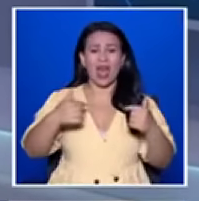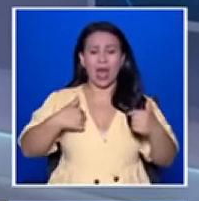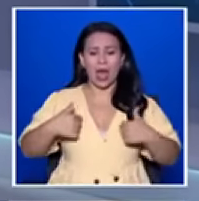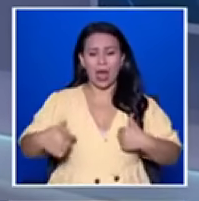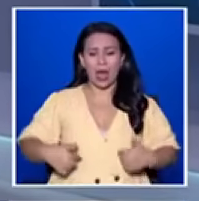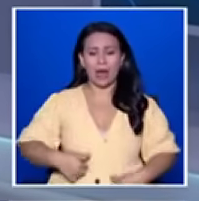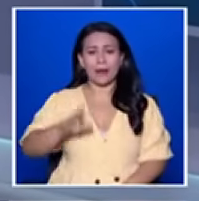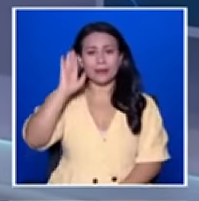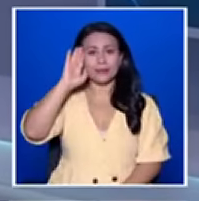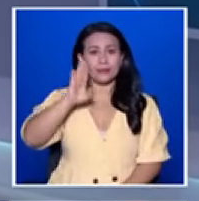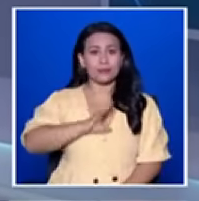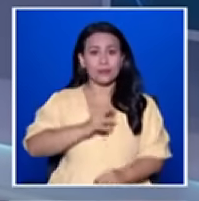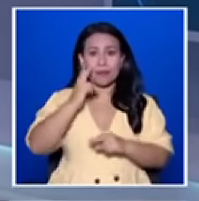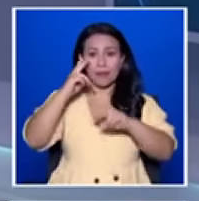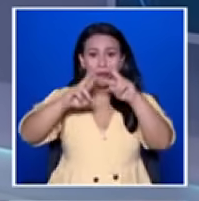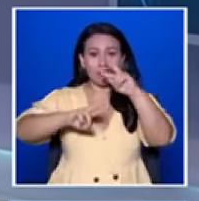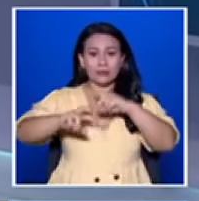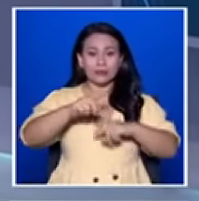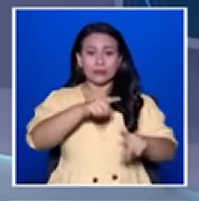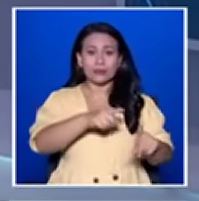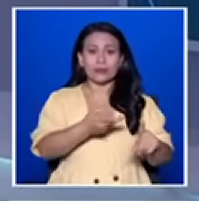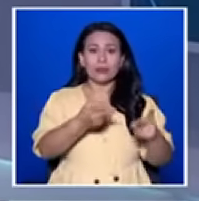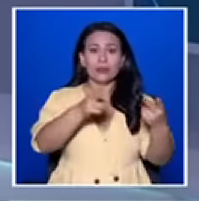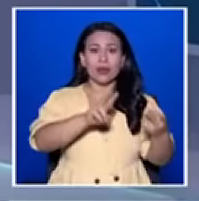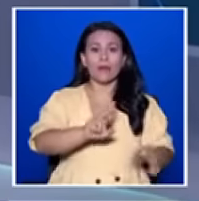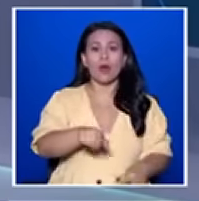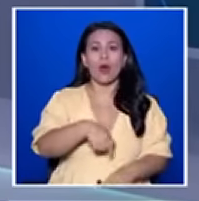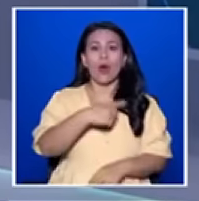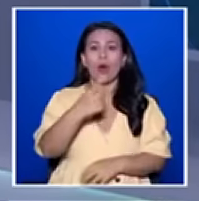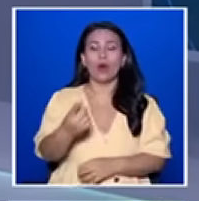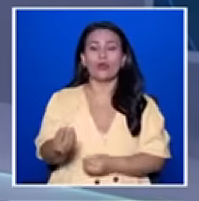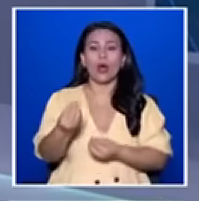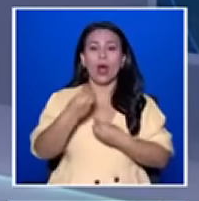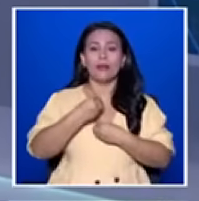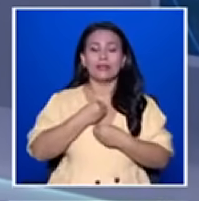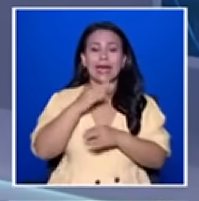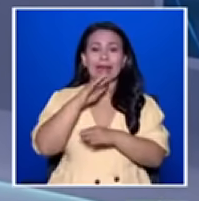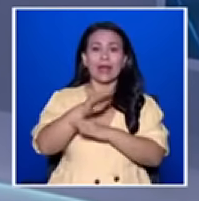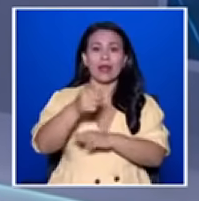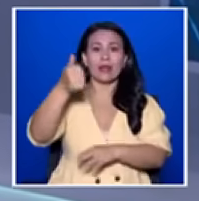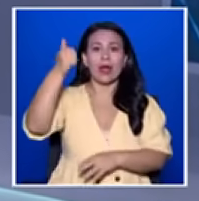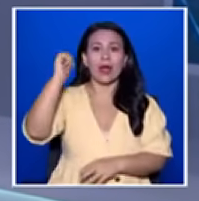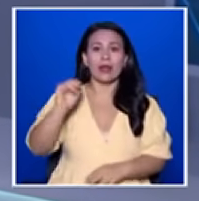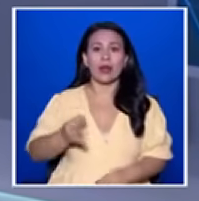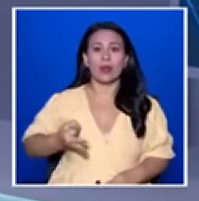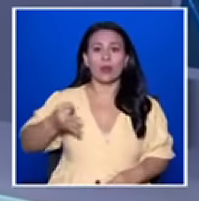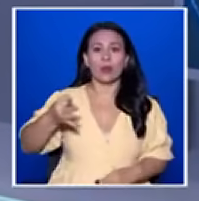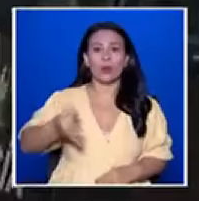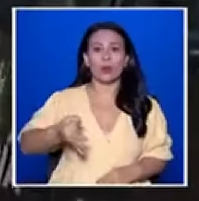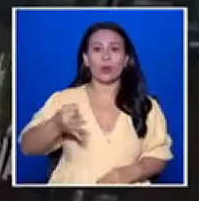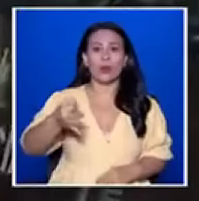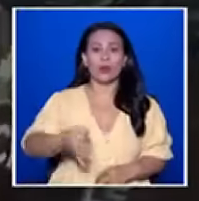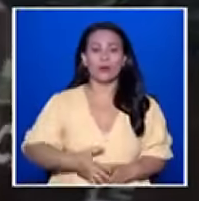veces y la policía investiga este caso, así también como un crimen reportado la tarde de ayer en el cantón Durán.